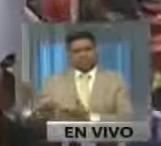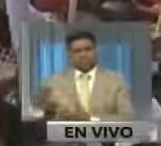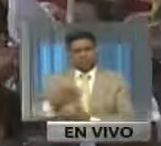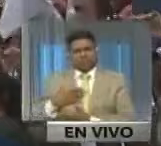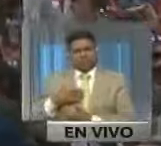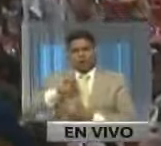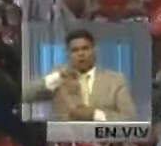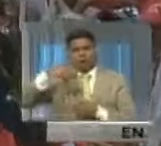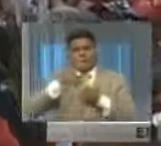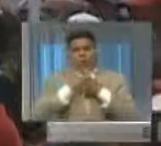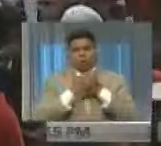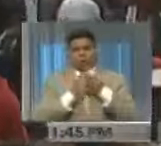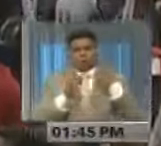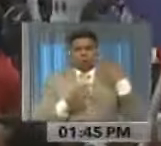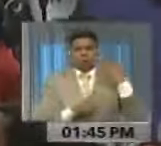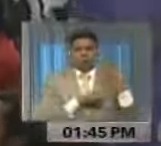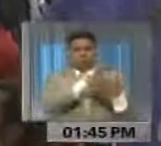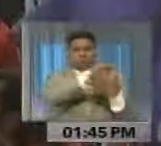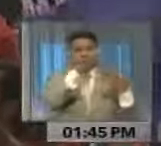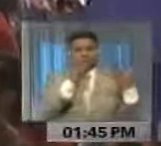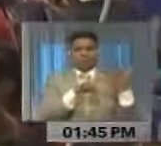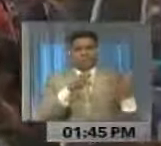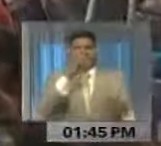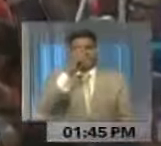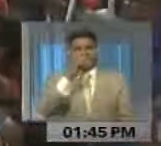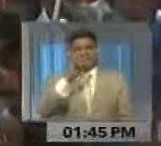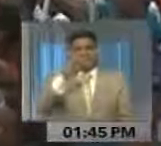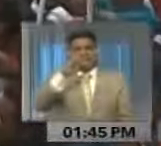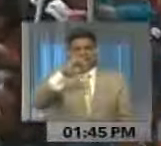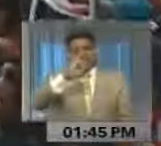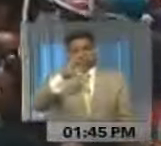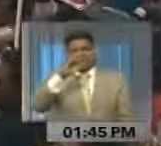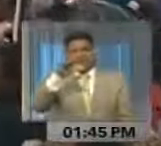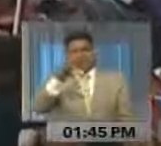Jorge Rodríguez, Daniela Ponte.